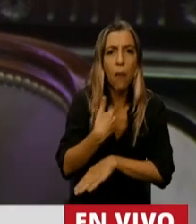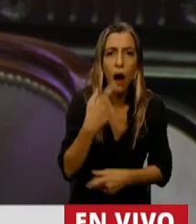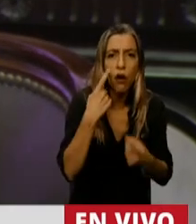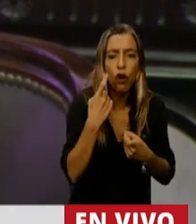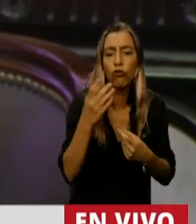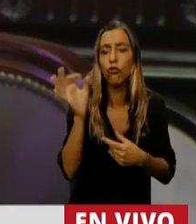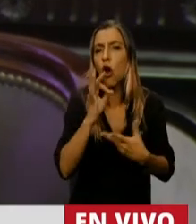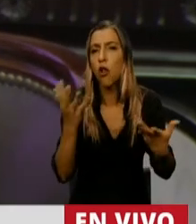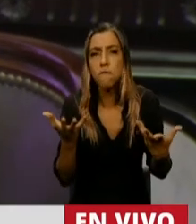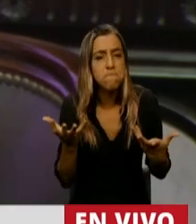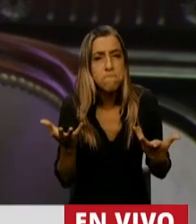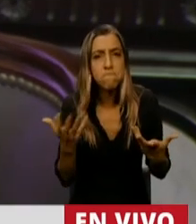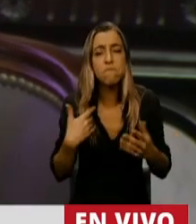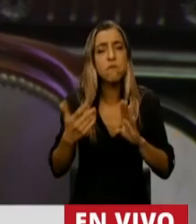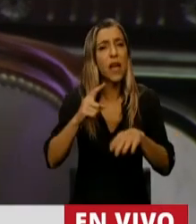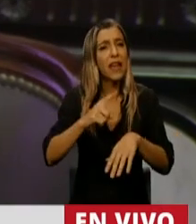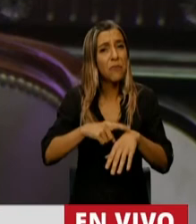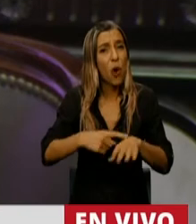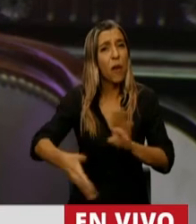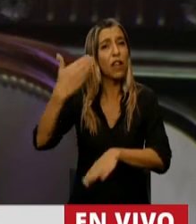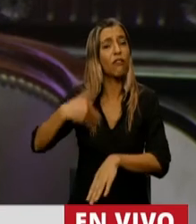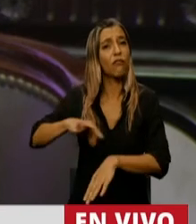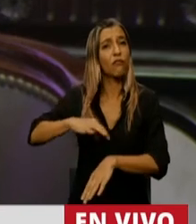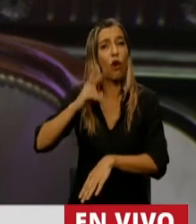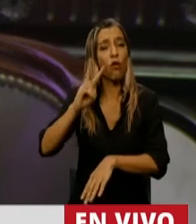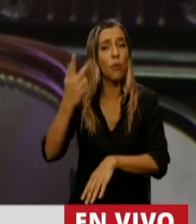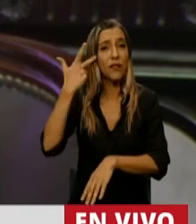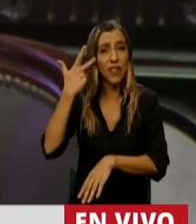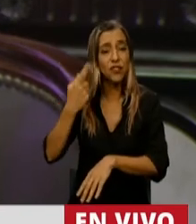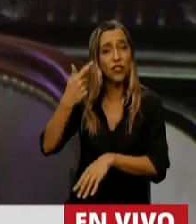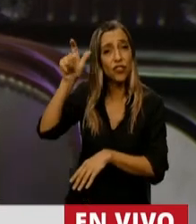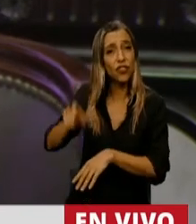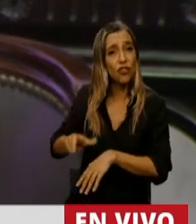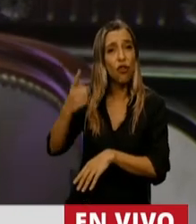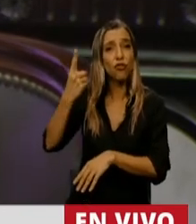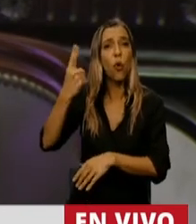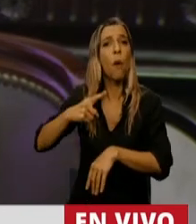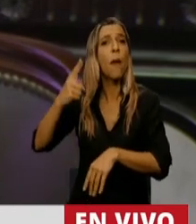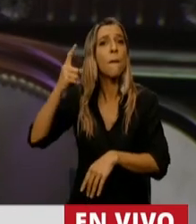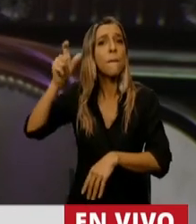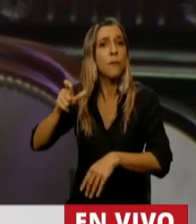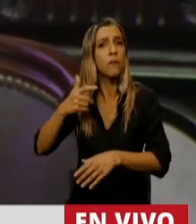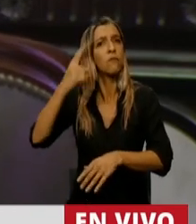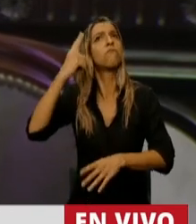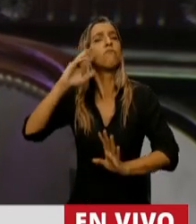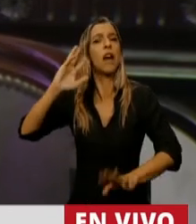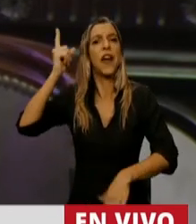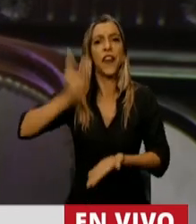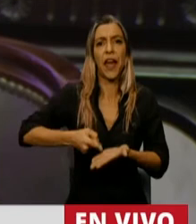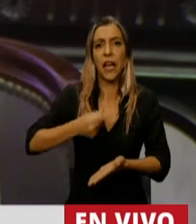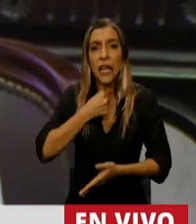de la CIGEN en el 2018 hacerlo por decreto, todos los rectores de las universidades nacionales, me